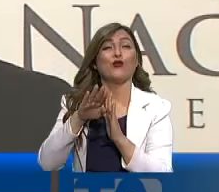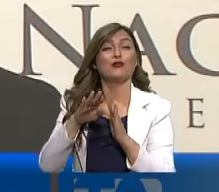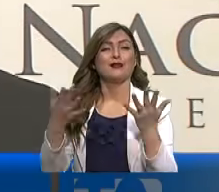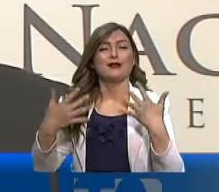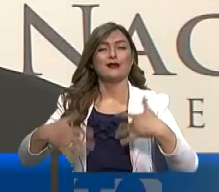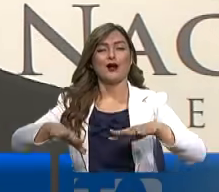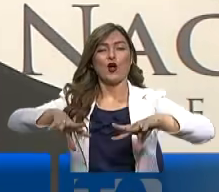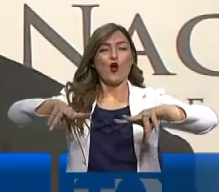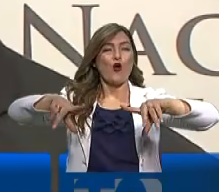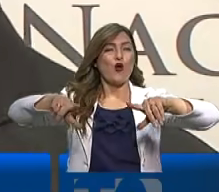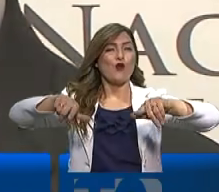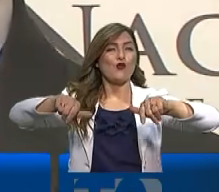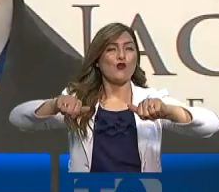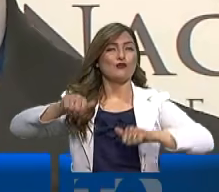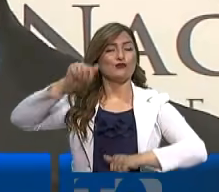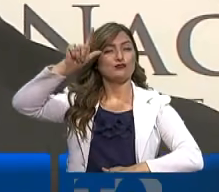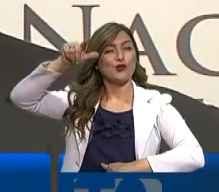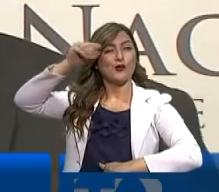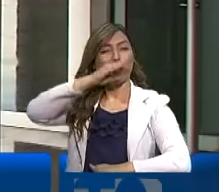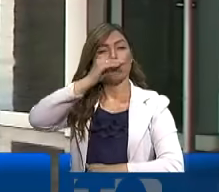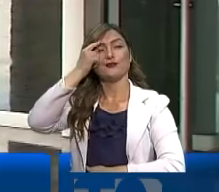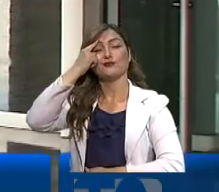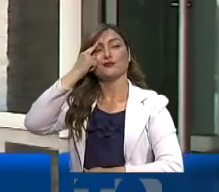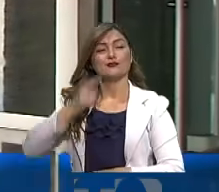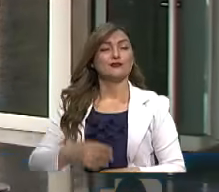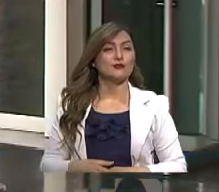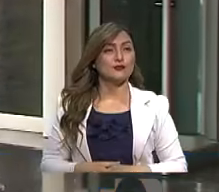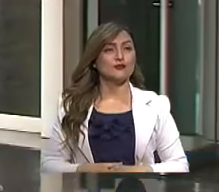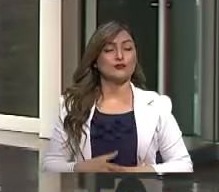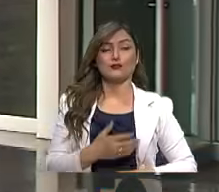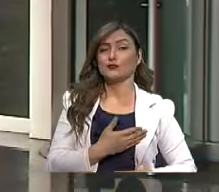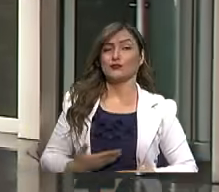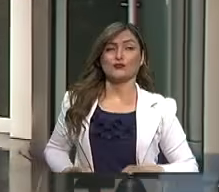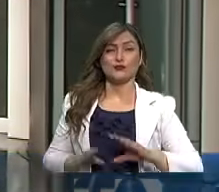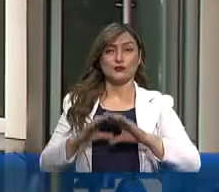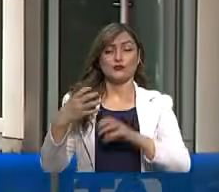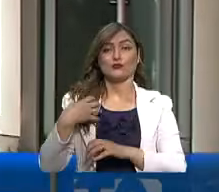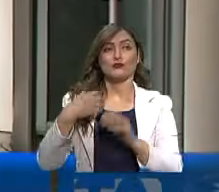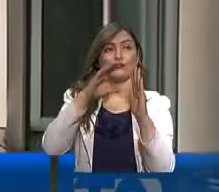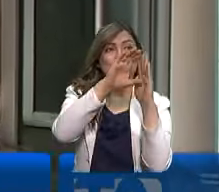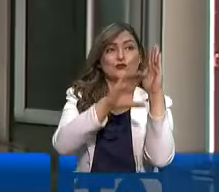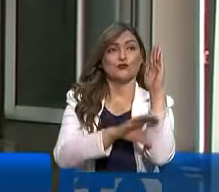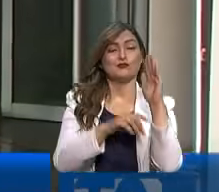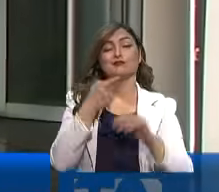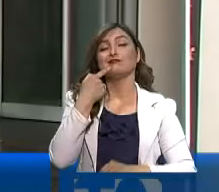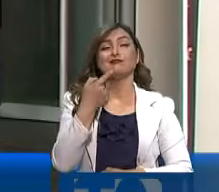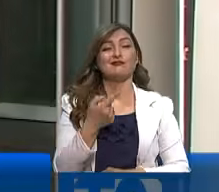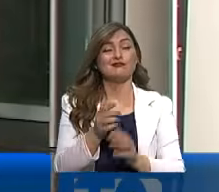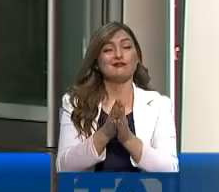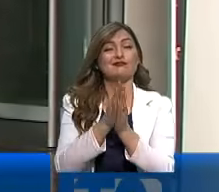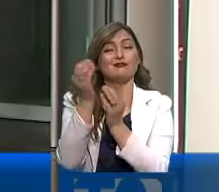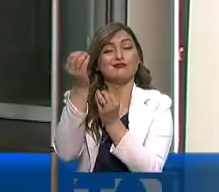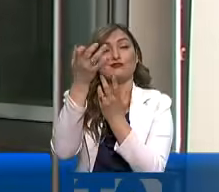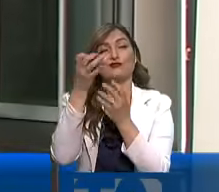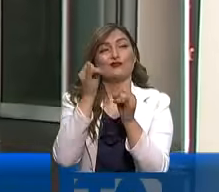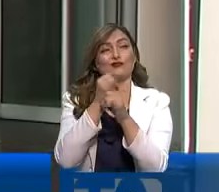capos de la corrupción del gobierno de Correa. Mientras tanto, el presidente de la Comisión de Garantías Constitucionales ha señalado que pedirá